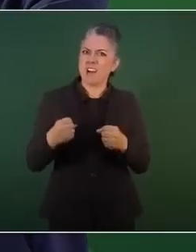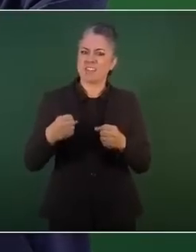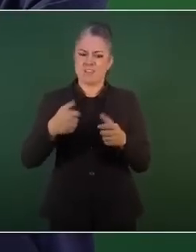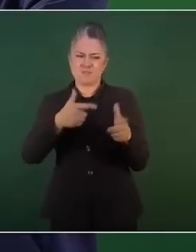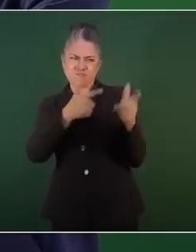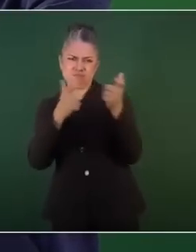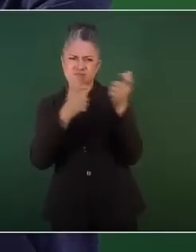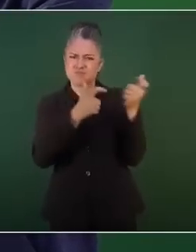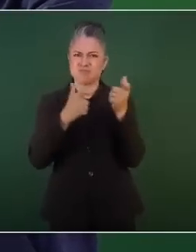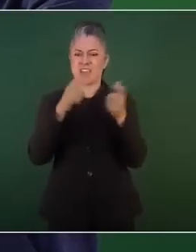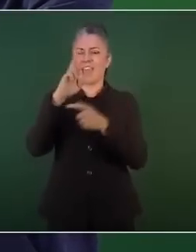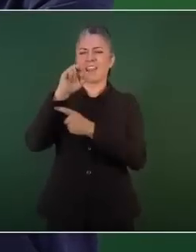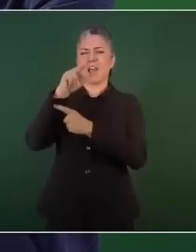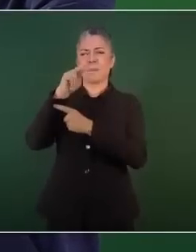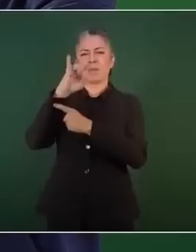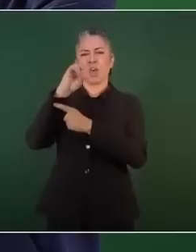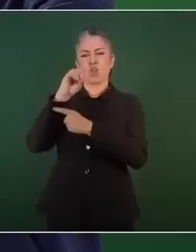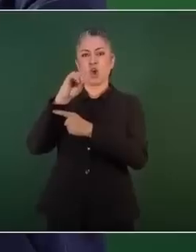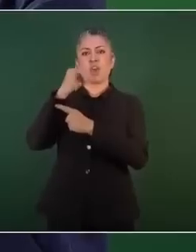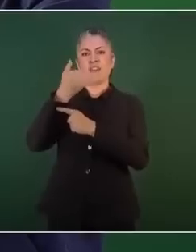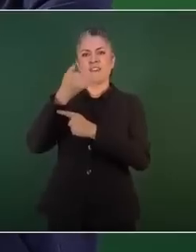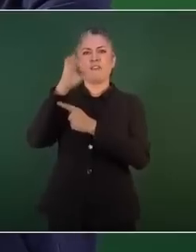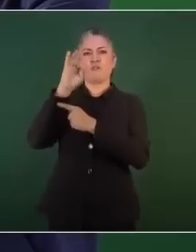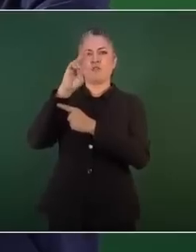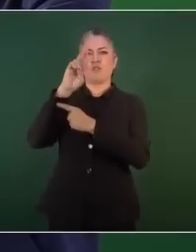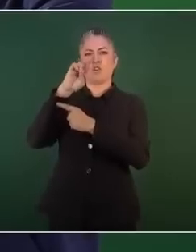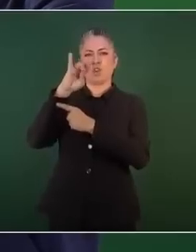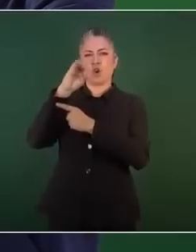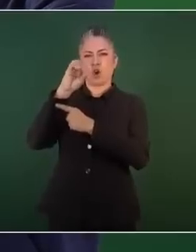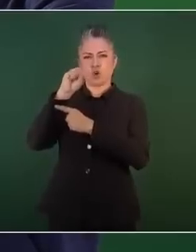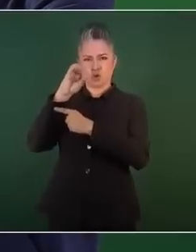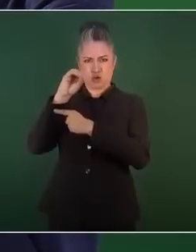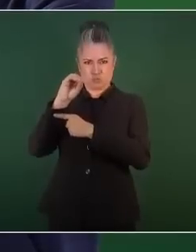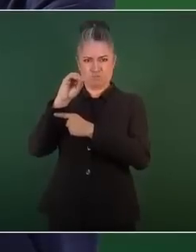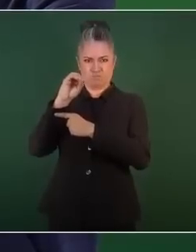durante el gobierno de Calderón con García Luna.